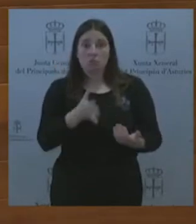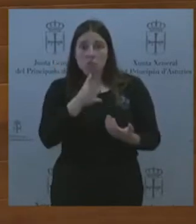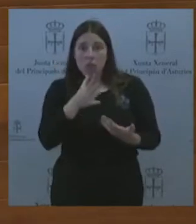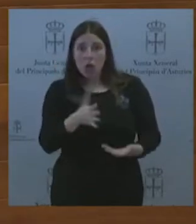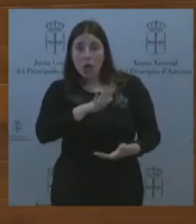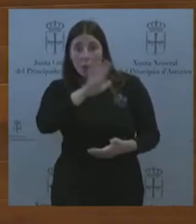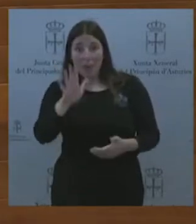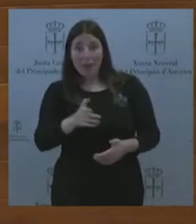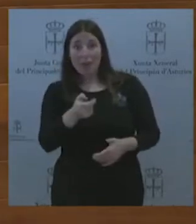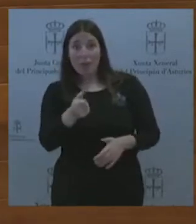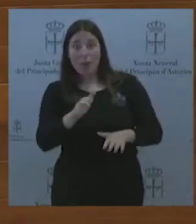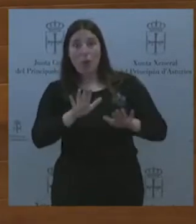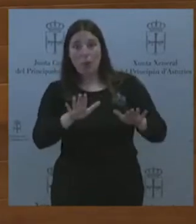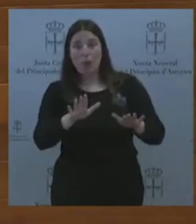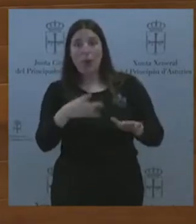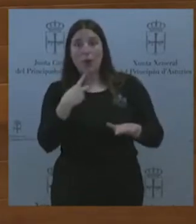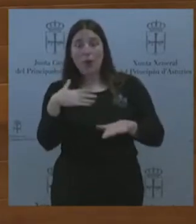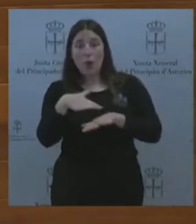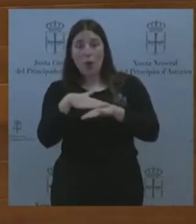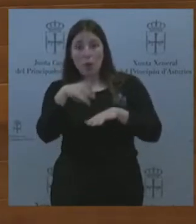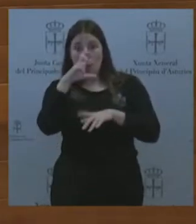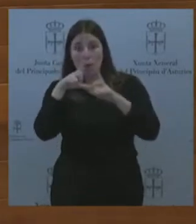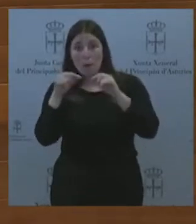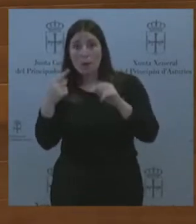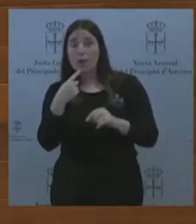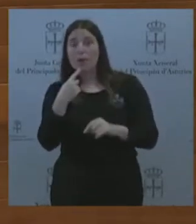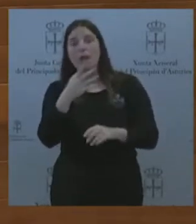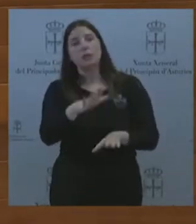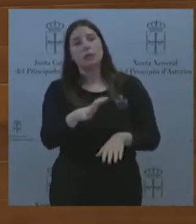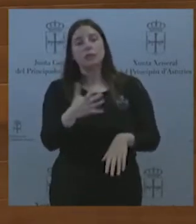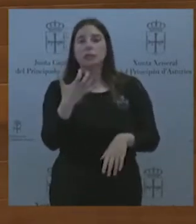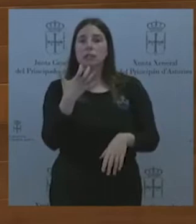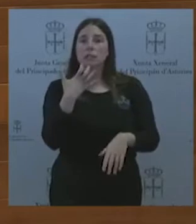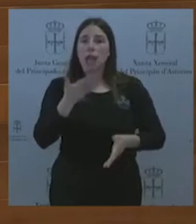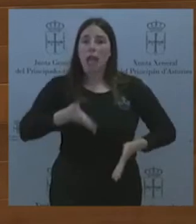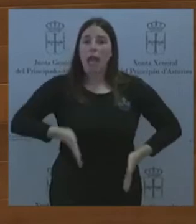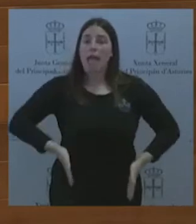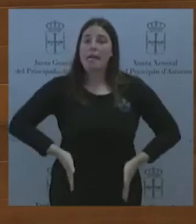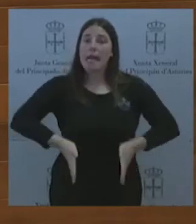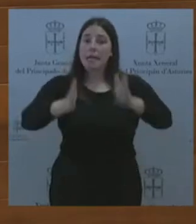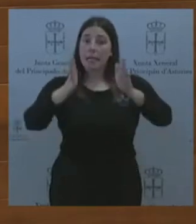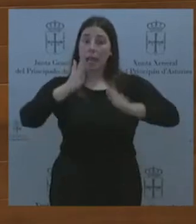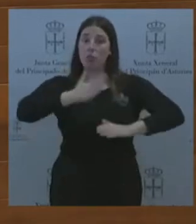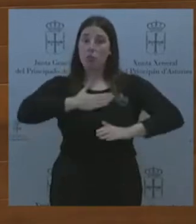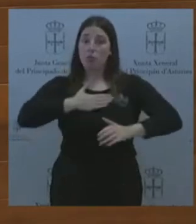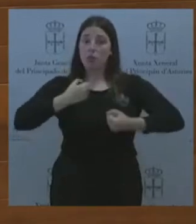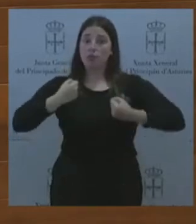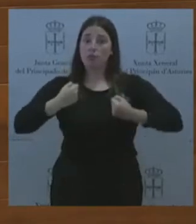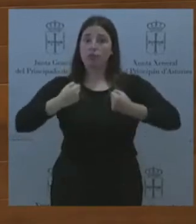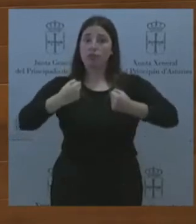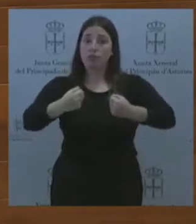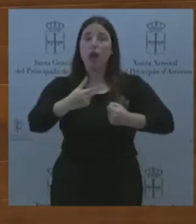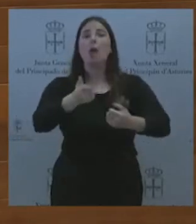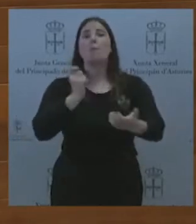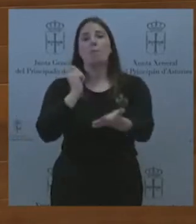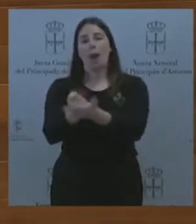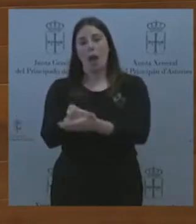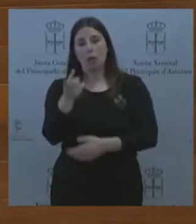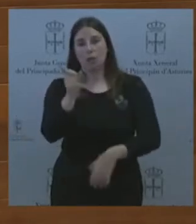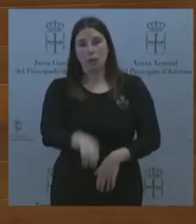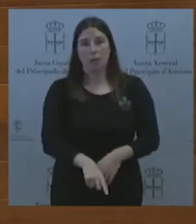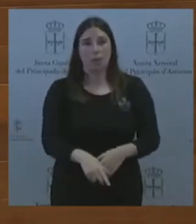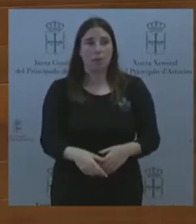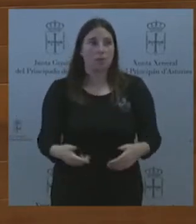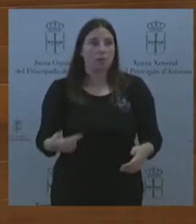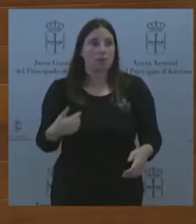por circular por nuestras carreteras. Ya se lo dijimos, son ustedes insaciables. Y por eso incluimos